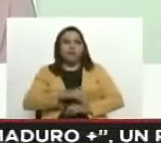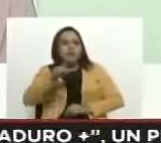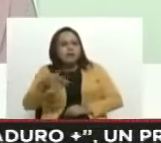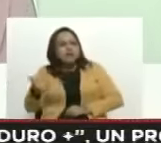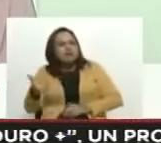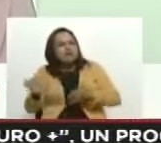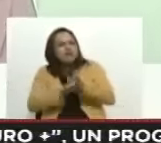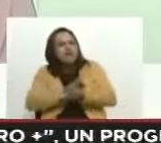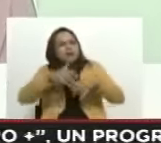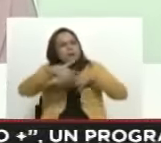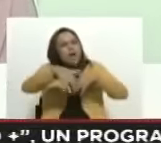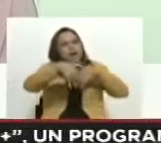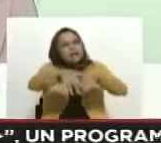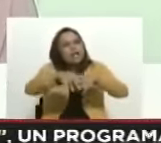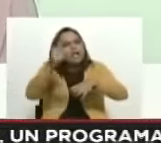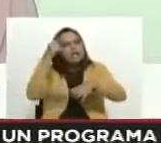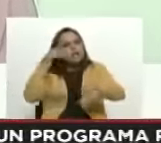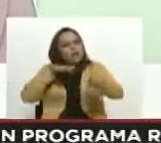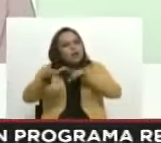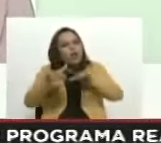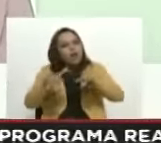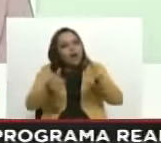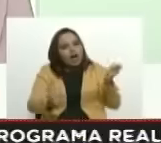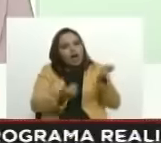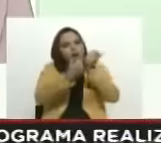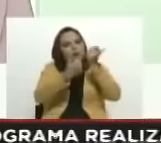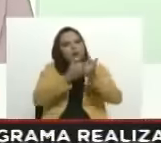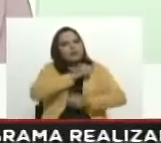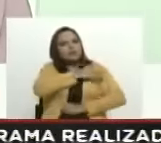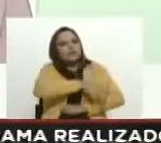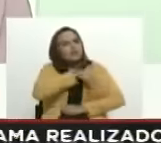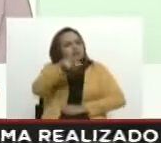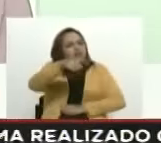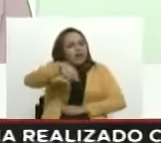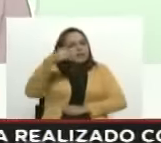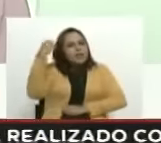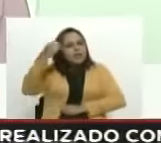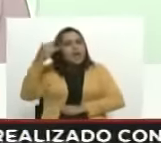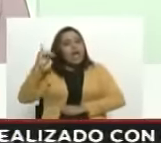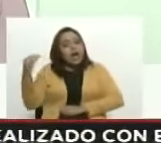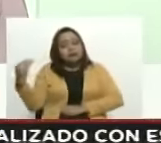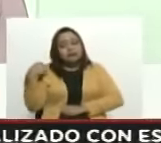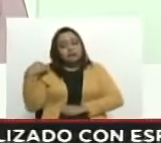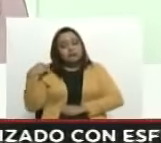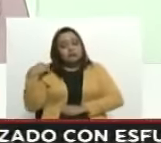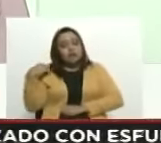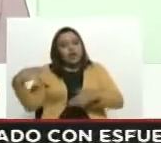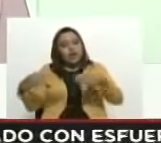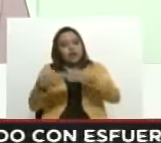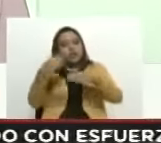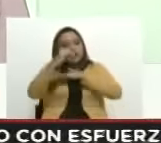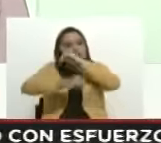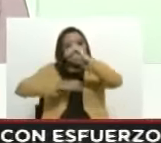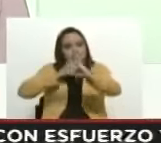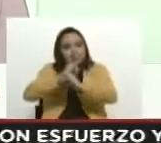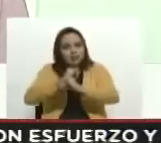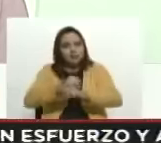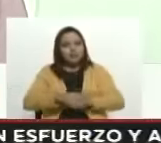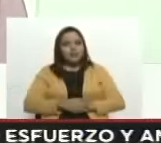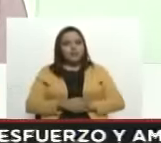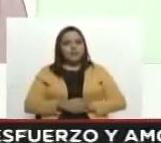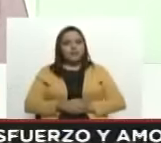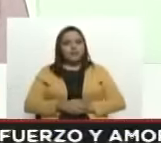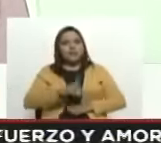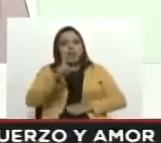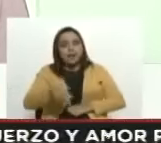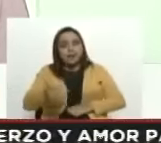jueves sobre Palestina, quería su opinión. Ya han informado los medios internacionales y también el